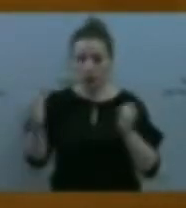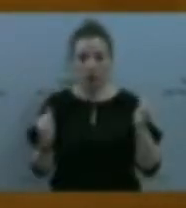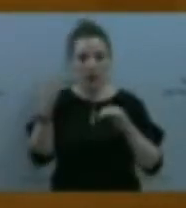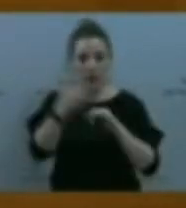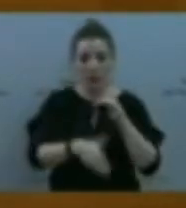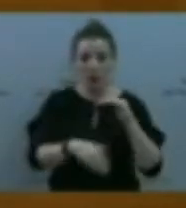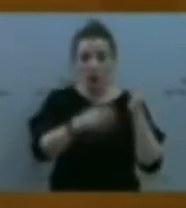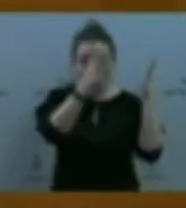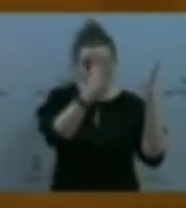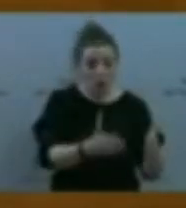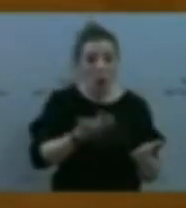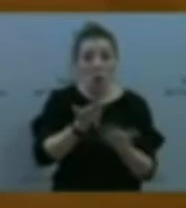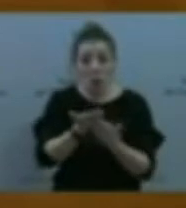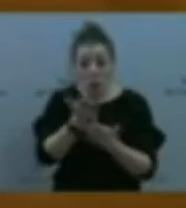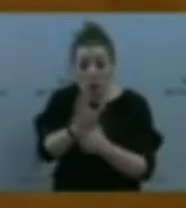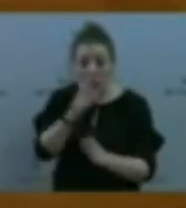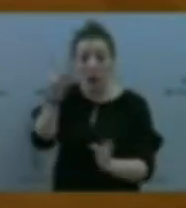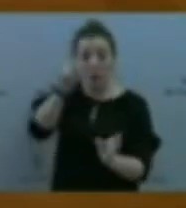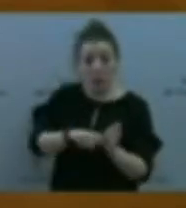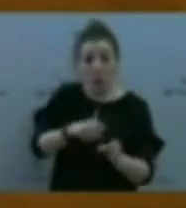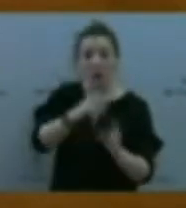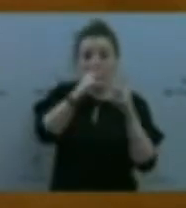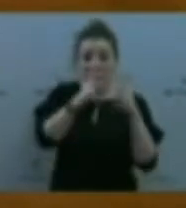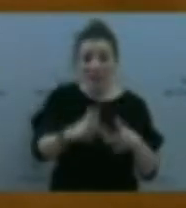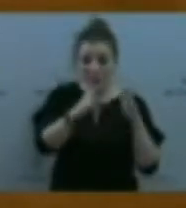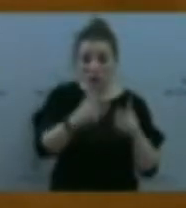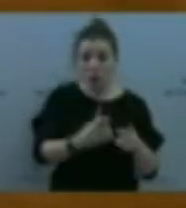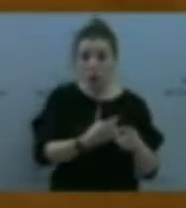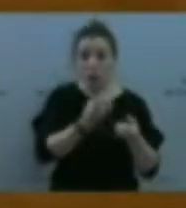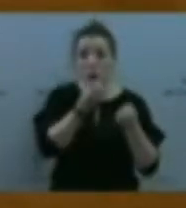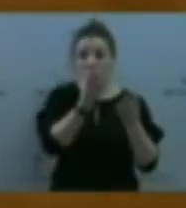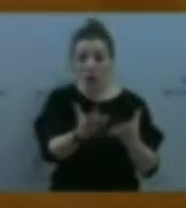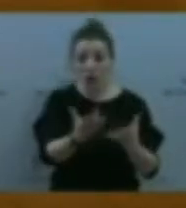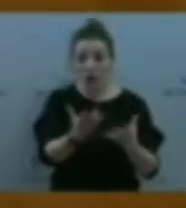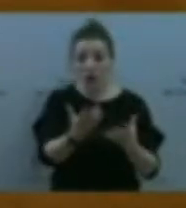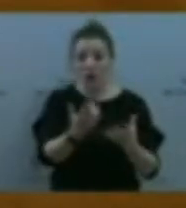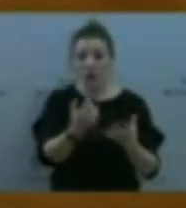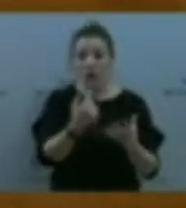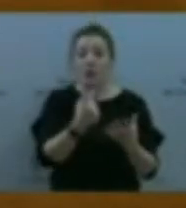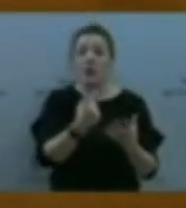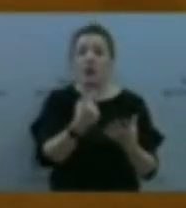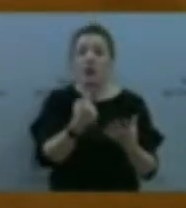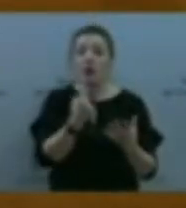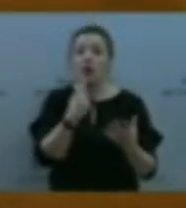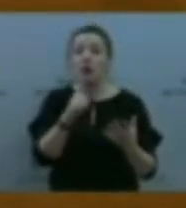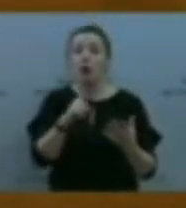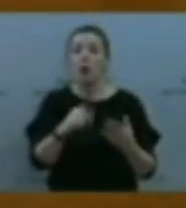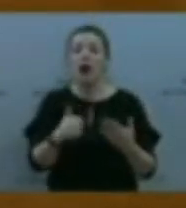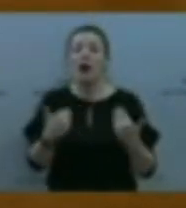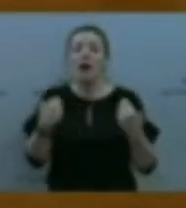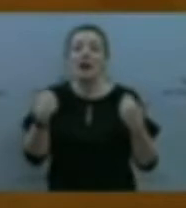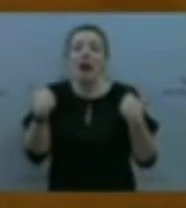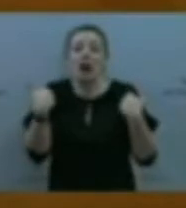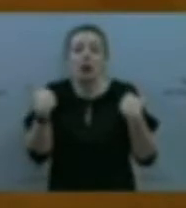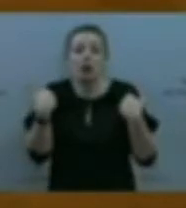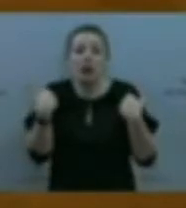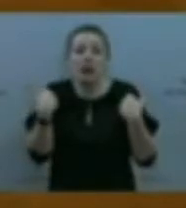ocupado cargos de dirección en un partido político, ya no digo cargos de representación, de dirección. O sea, un señor que haya sido